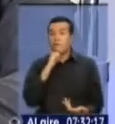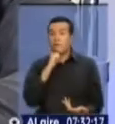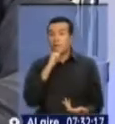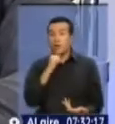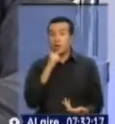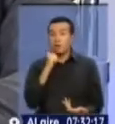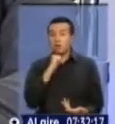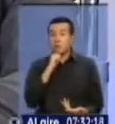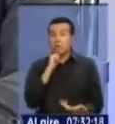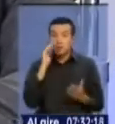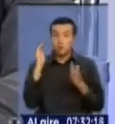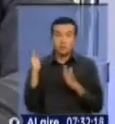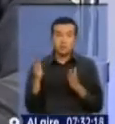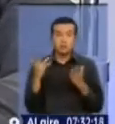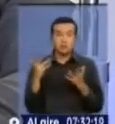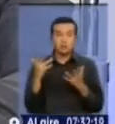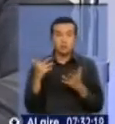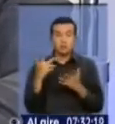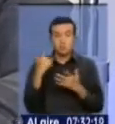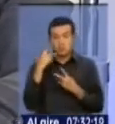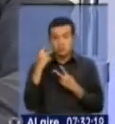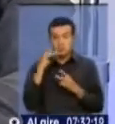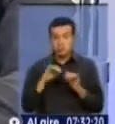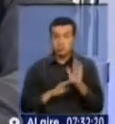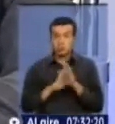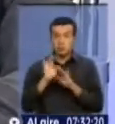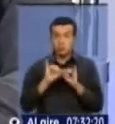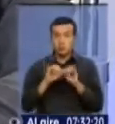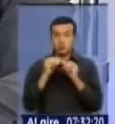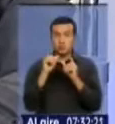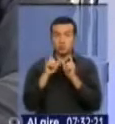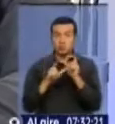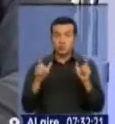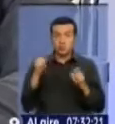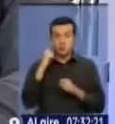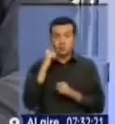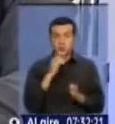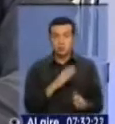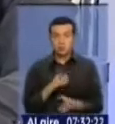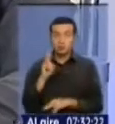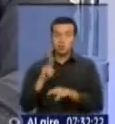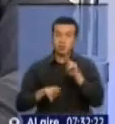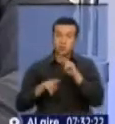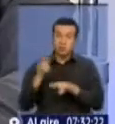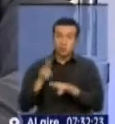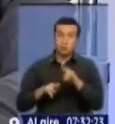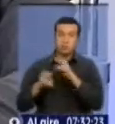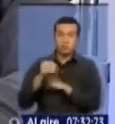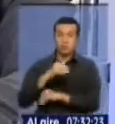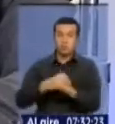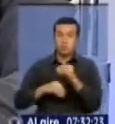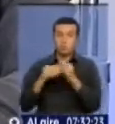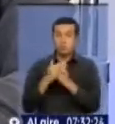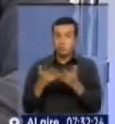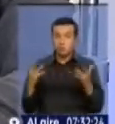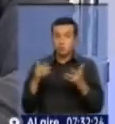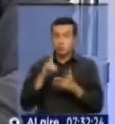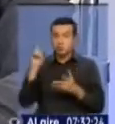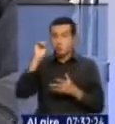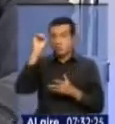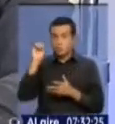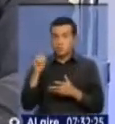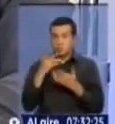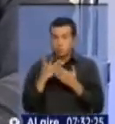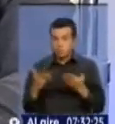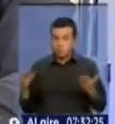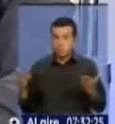el escenario que permita salir adelante es decir hay mucha gente que tenía infraestructura mercadería y que perdió el 100% de